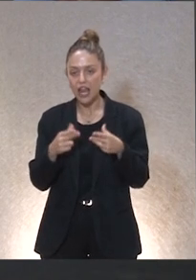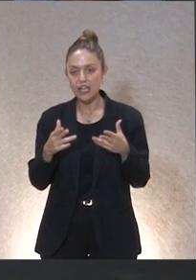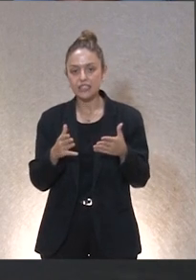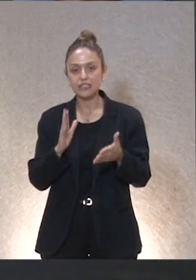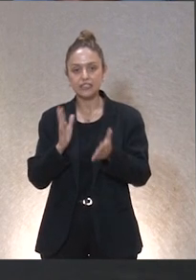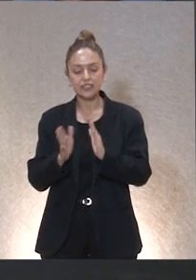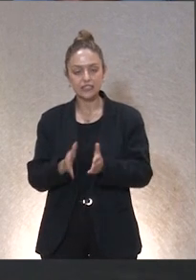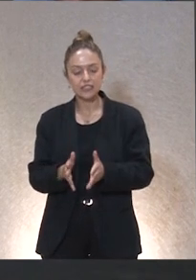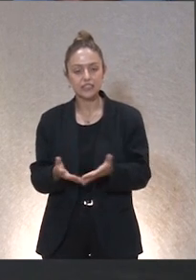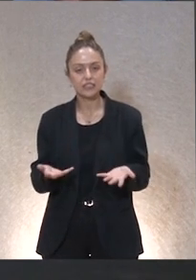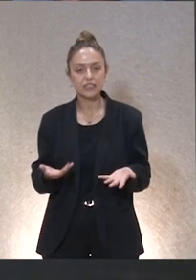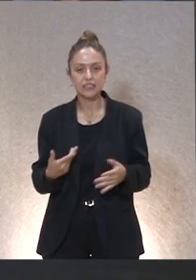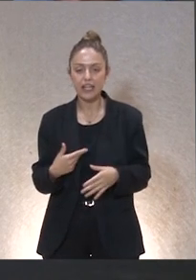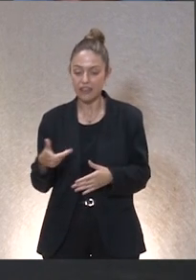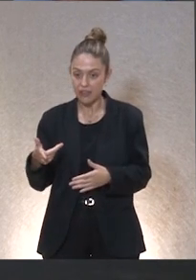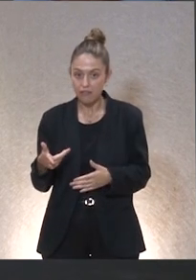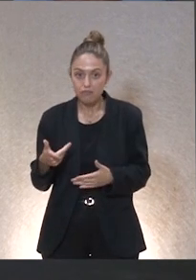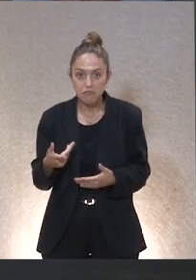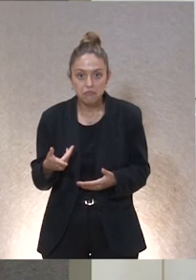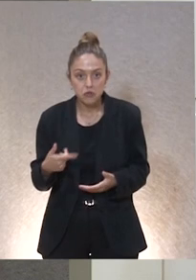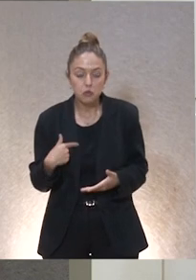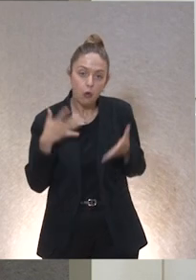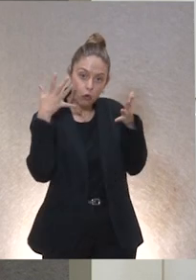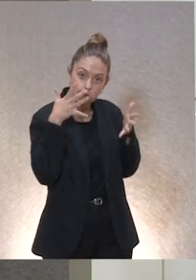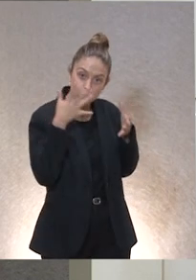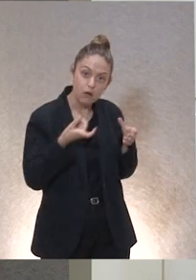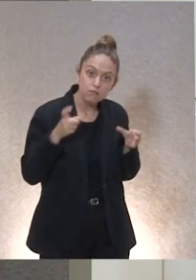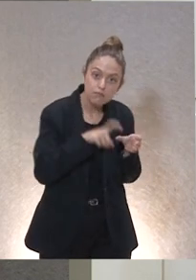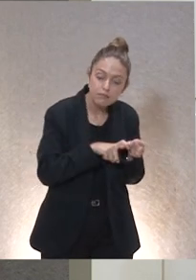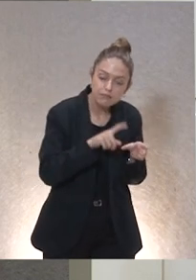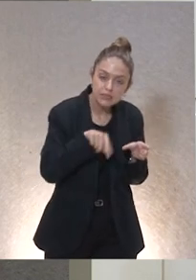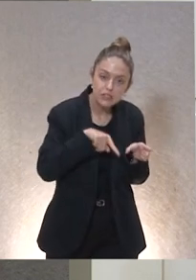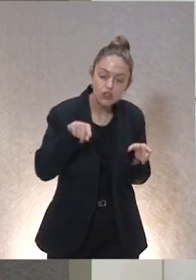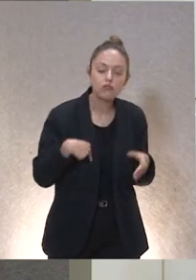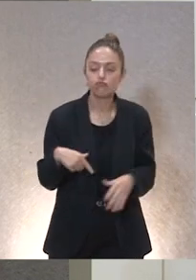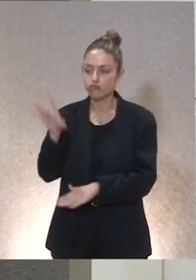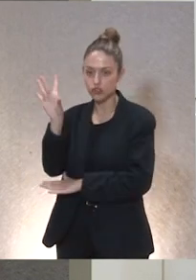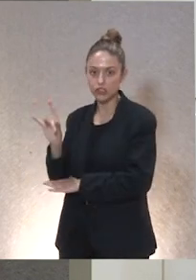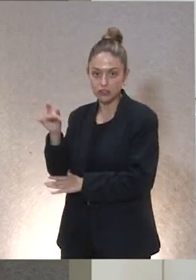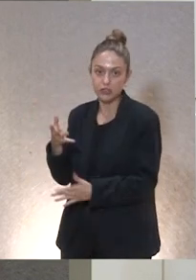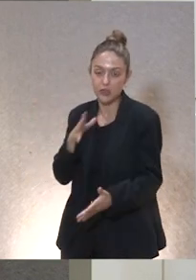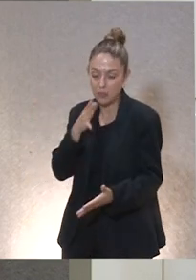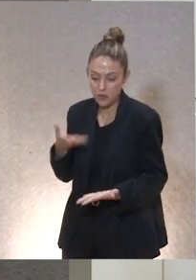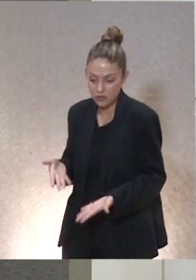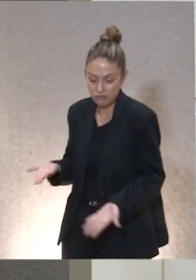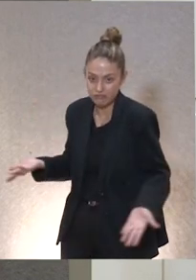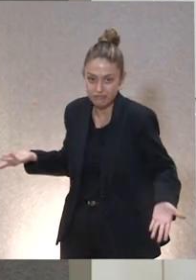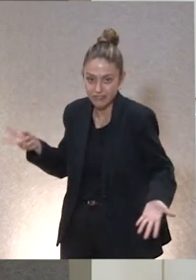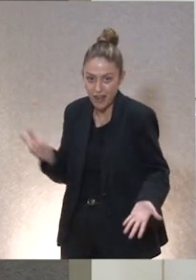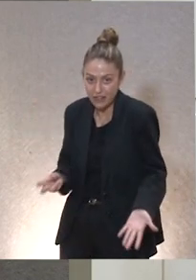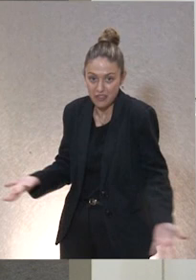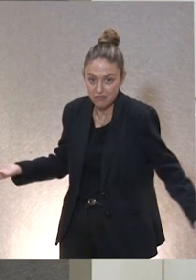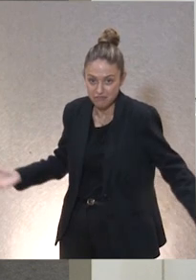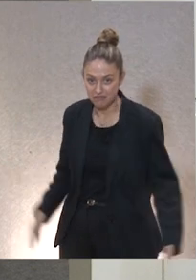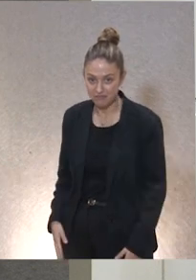eh merece la pena implicarse Sí sí merece la pena y por eso estoy aquí muy bien